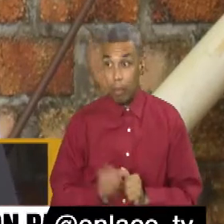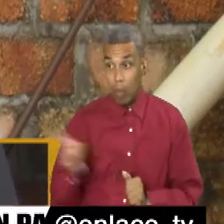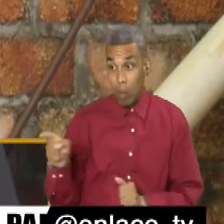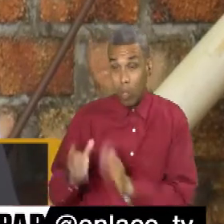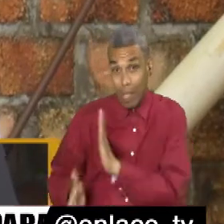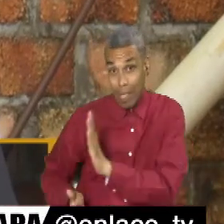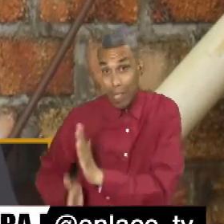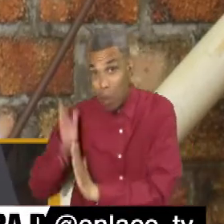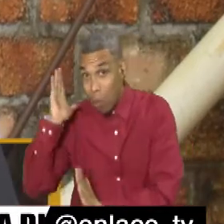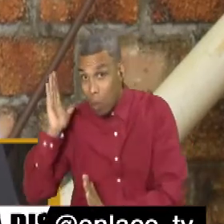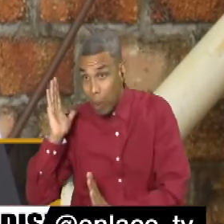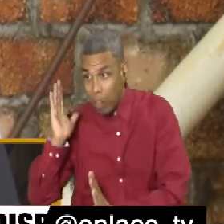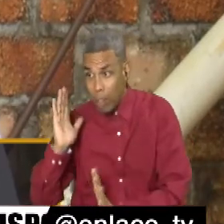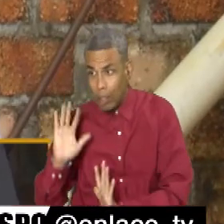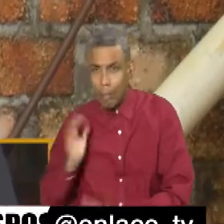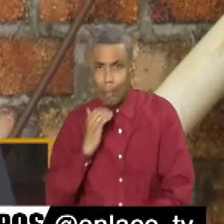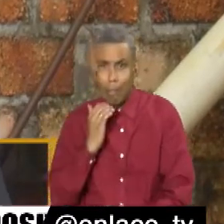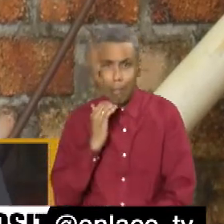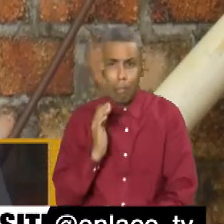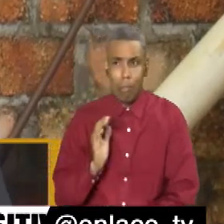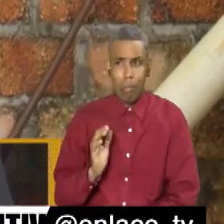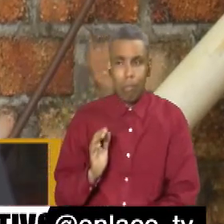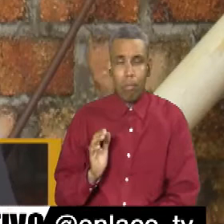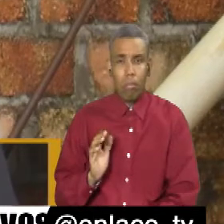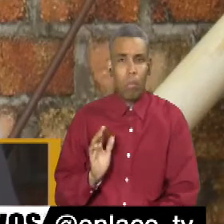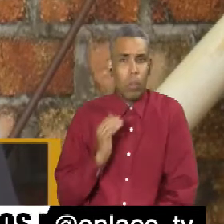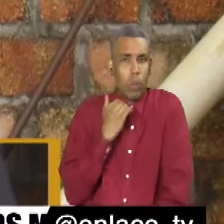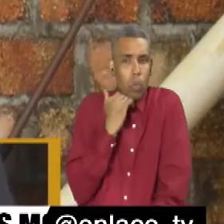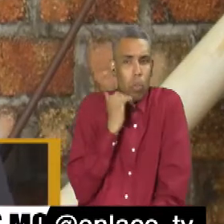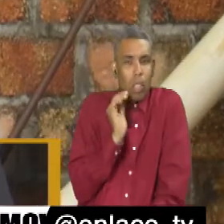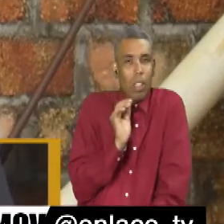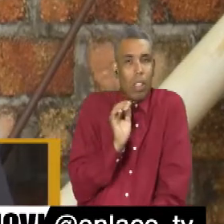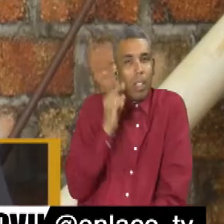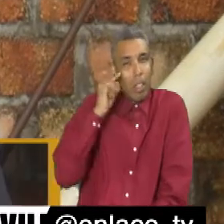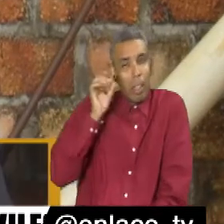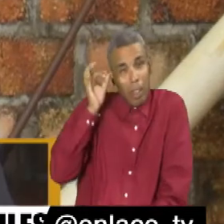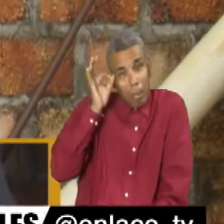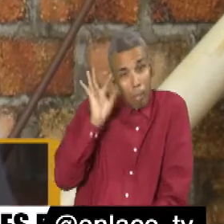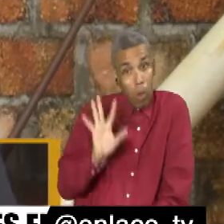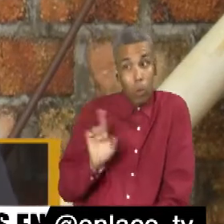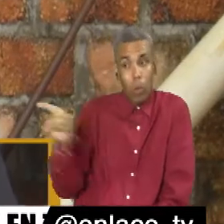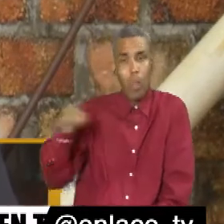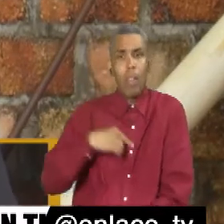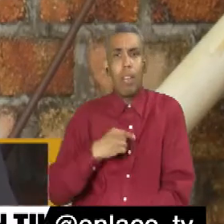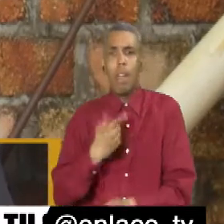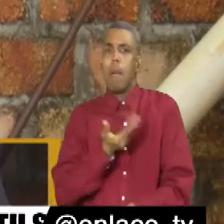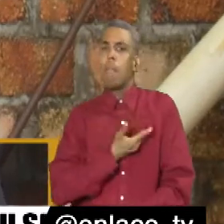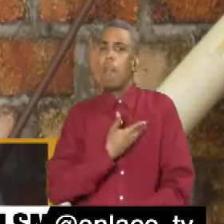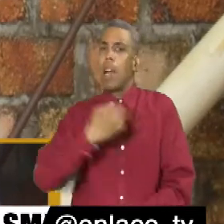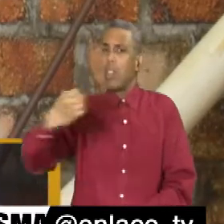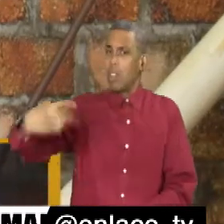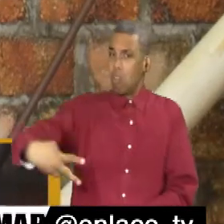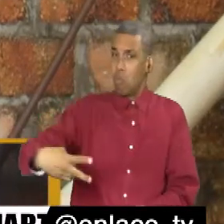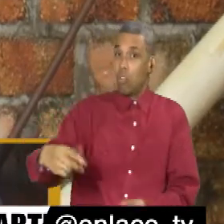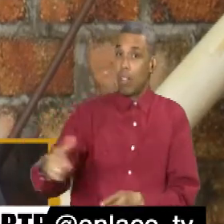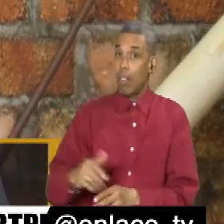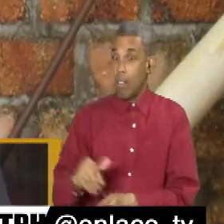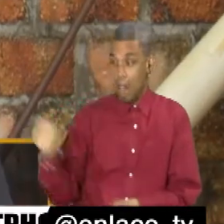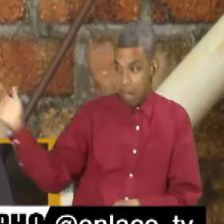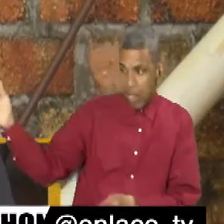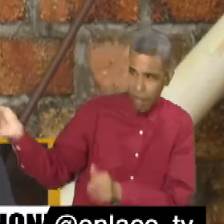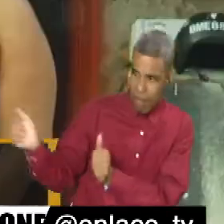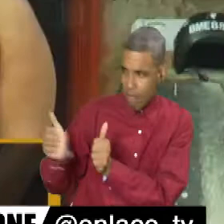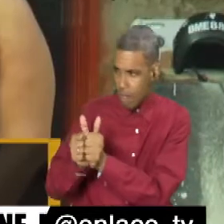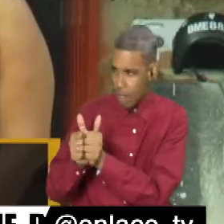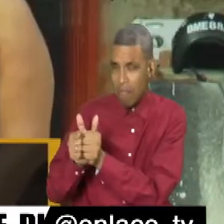siente como la mamá de Lisney, que por favor trate de comunicarse con nosotros, ya que la decisión que la niña tomó no fue